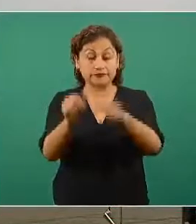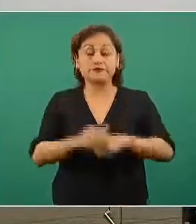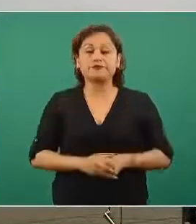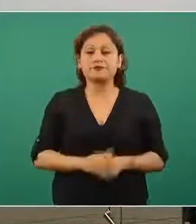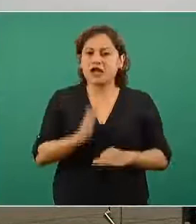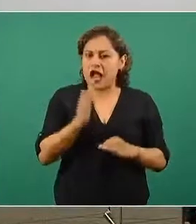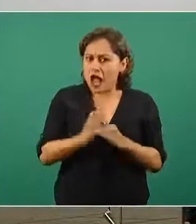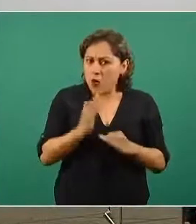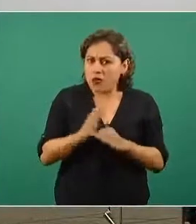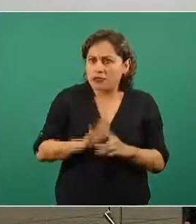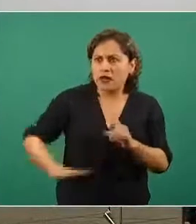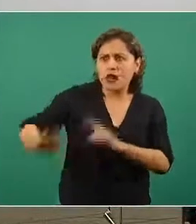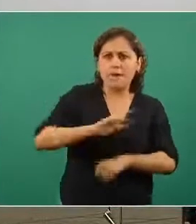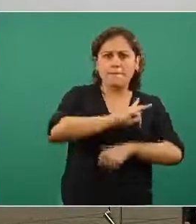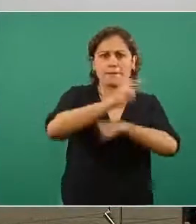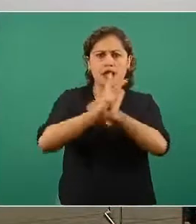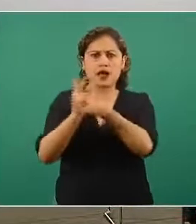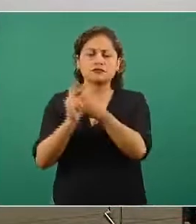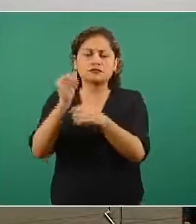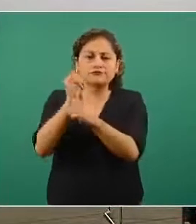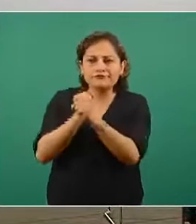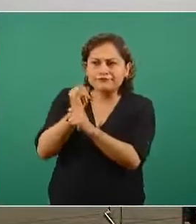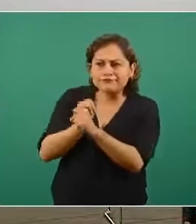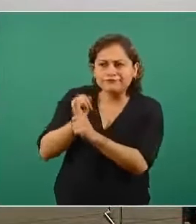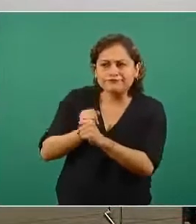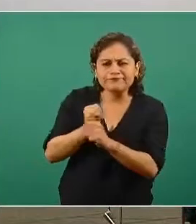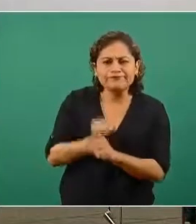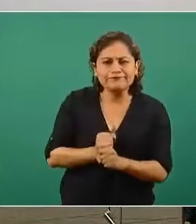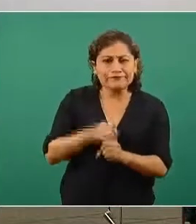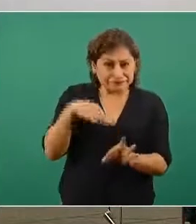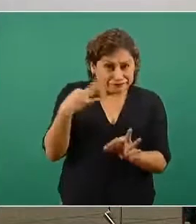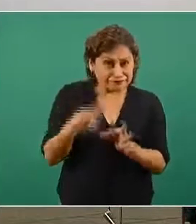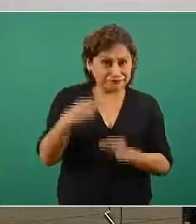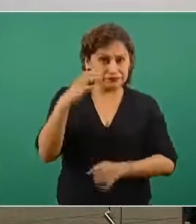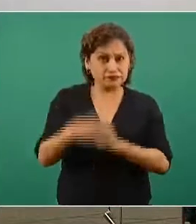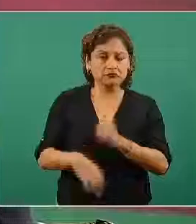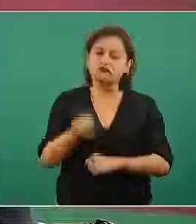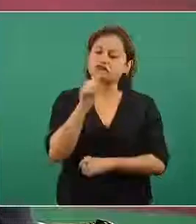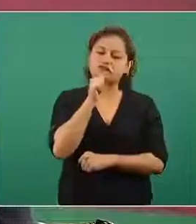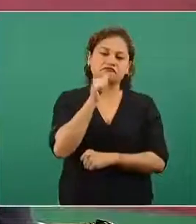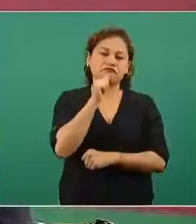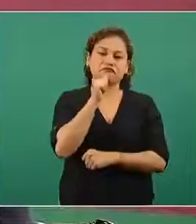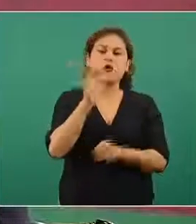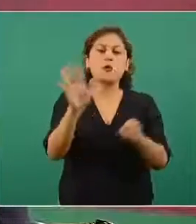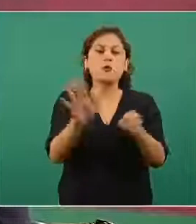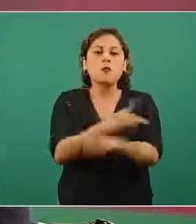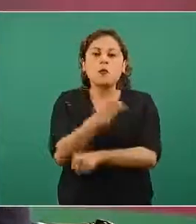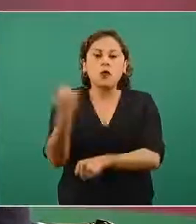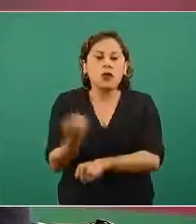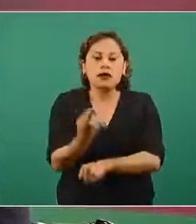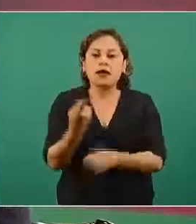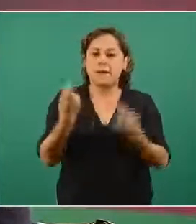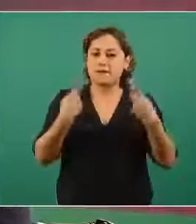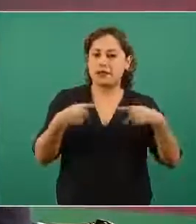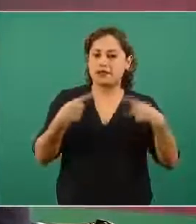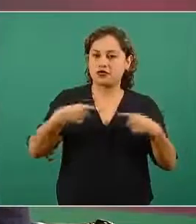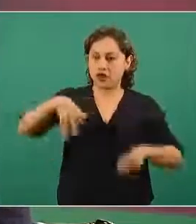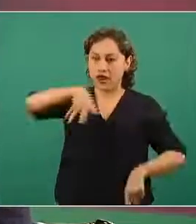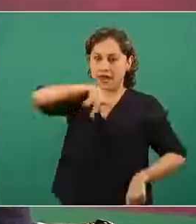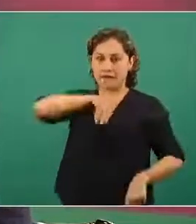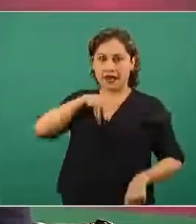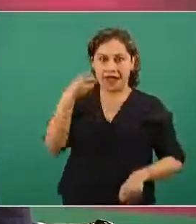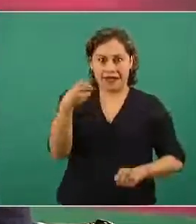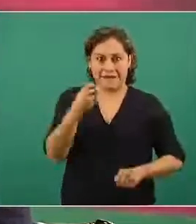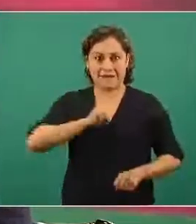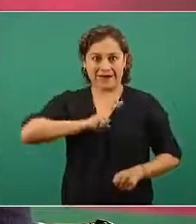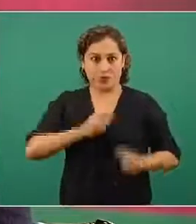no son concluyentes. Esto lógicamente tiene que ver por el número de personas estudiadas y por la cantidad de